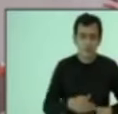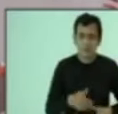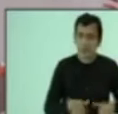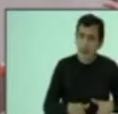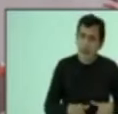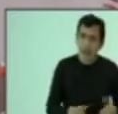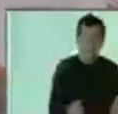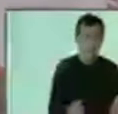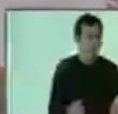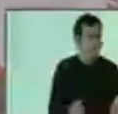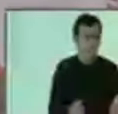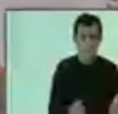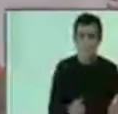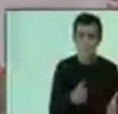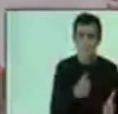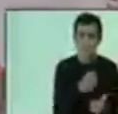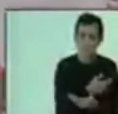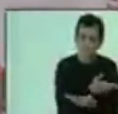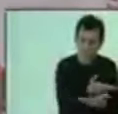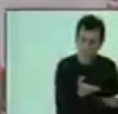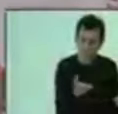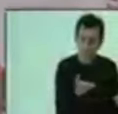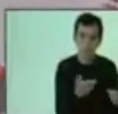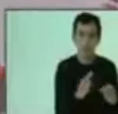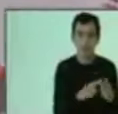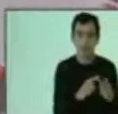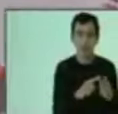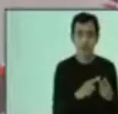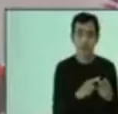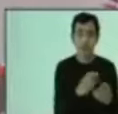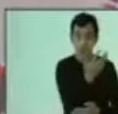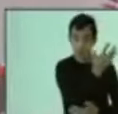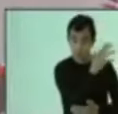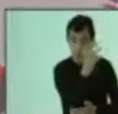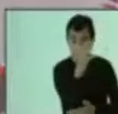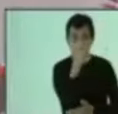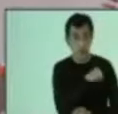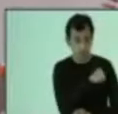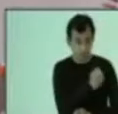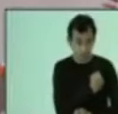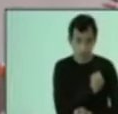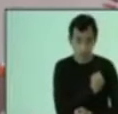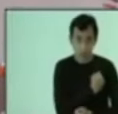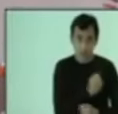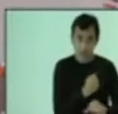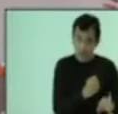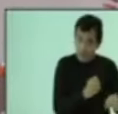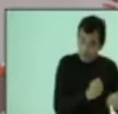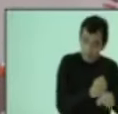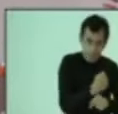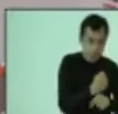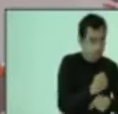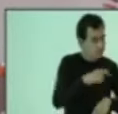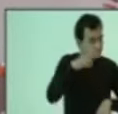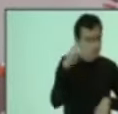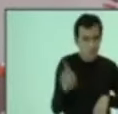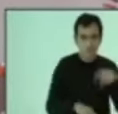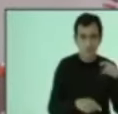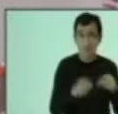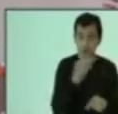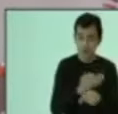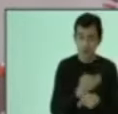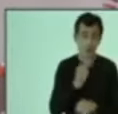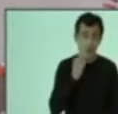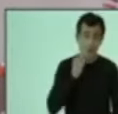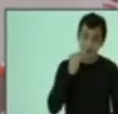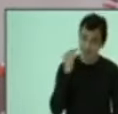mañana. Derecho al medio ambiente sano y libre de violencia. Y hoy en día lo más urgente es la protección de